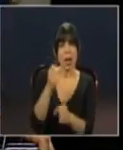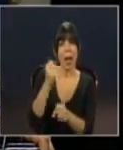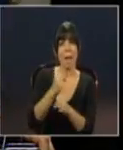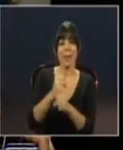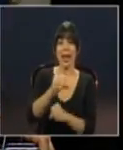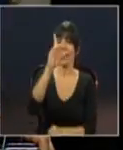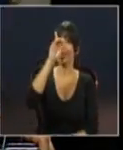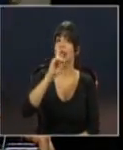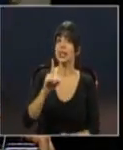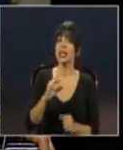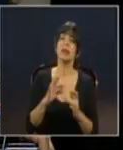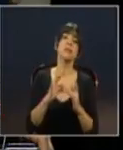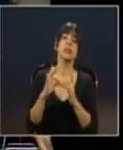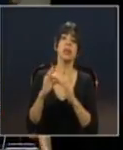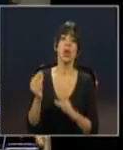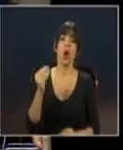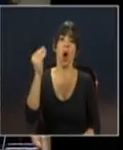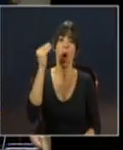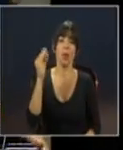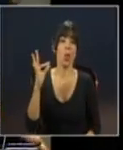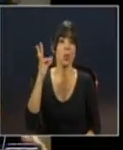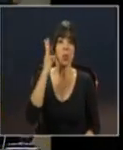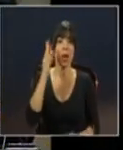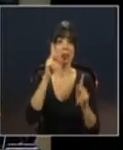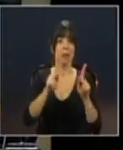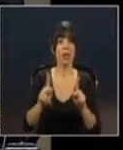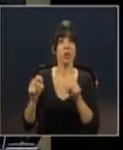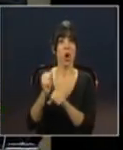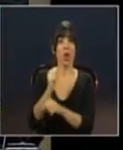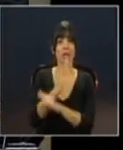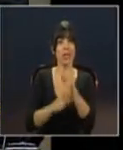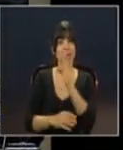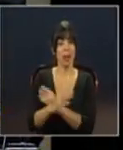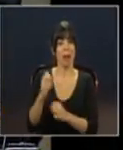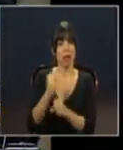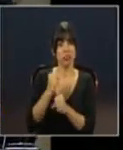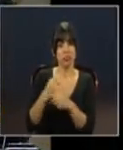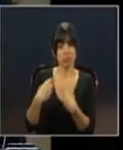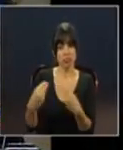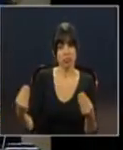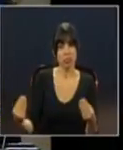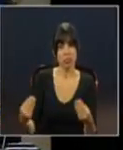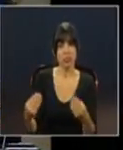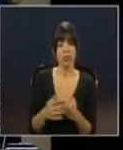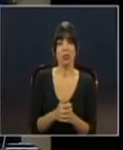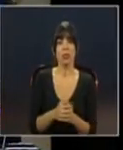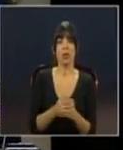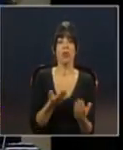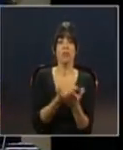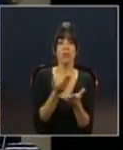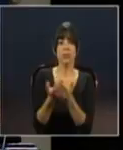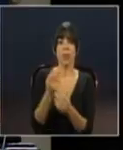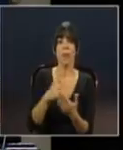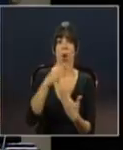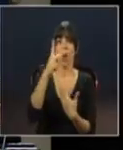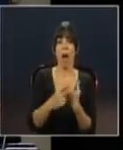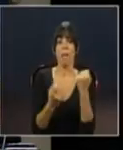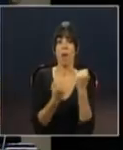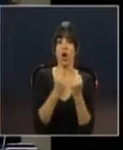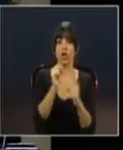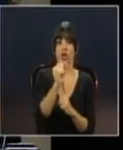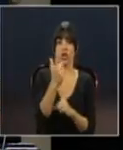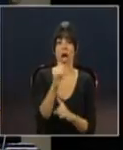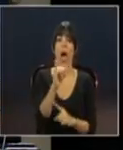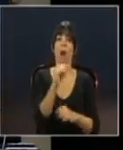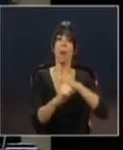decente, especialmente de jóvenes, mujeres y personas con discapacidad, alineando la oferta de programas de apoyo social como puente